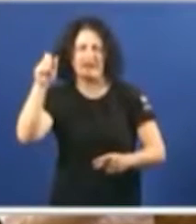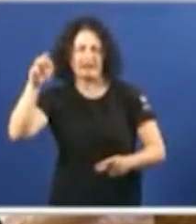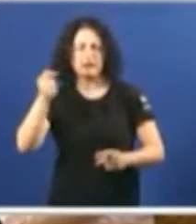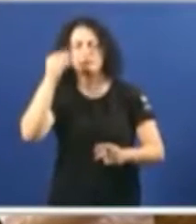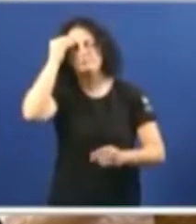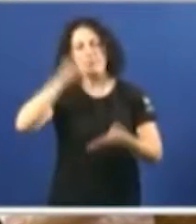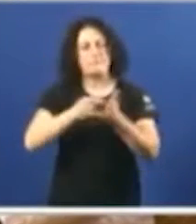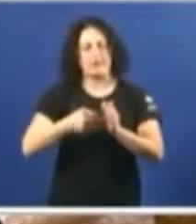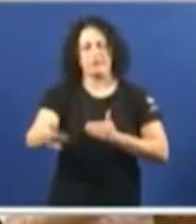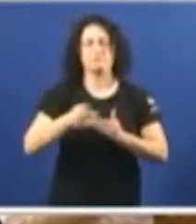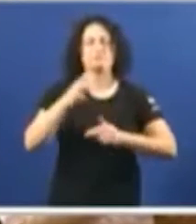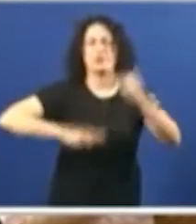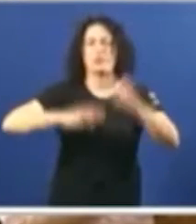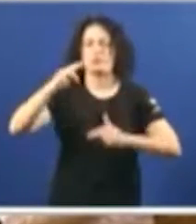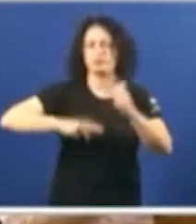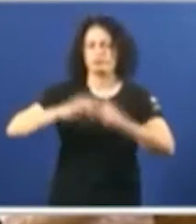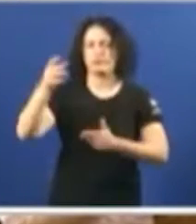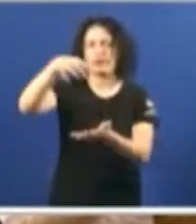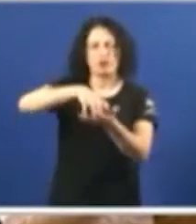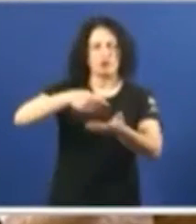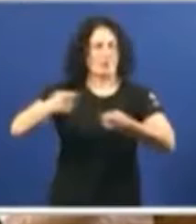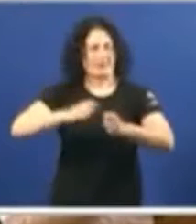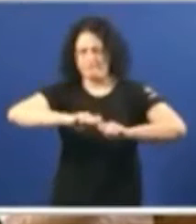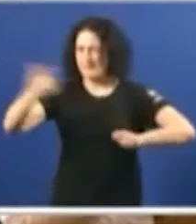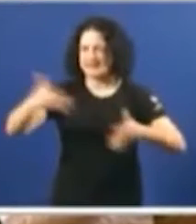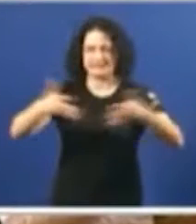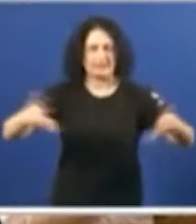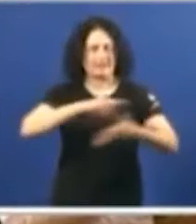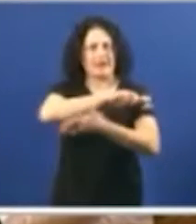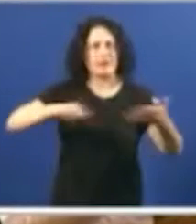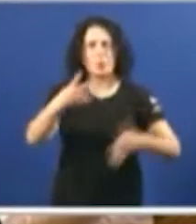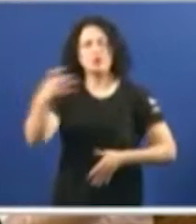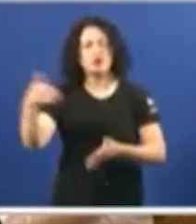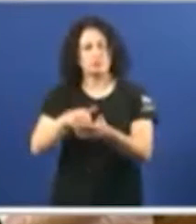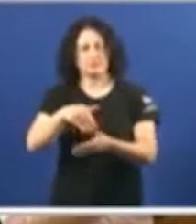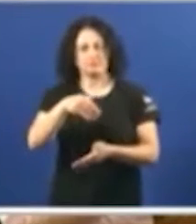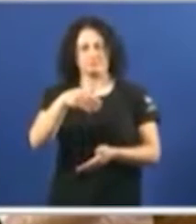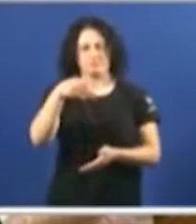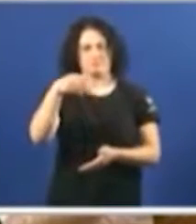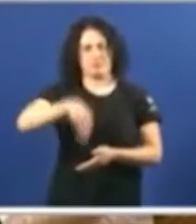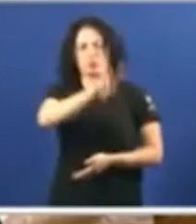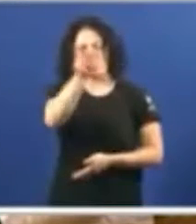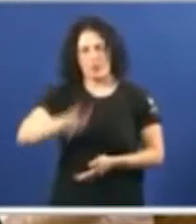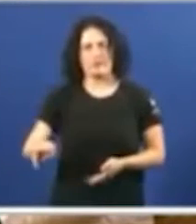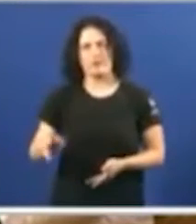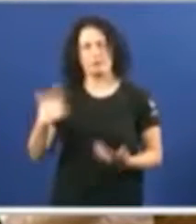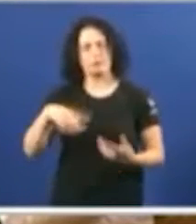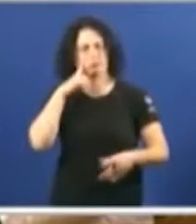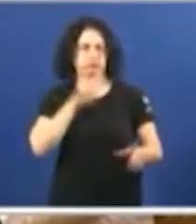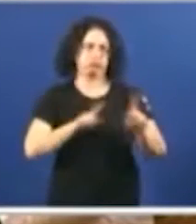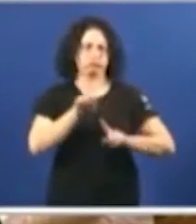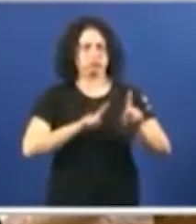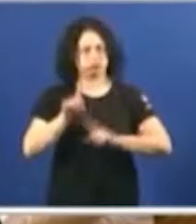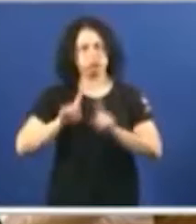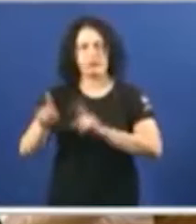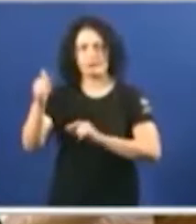Vigo o maior centro comercial de Galicia, con máis de 500.000 metros cuadrados, a pesar da controversia que suscita, de a máis, como sabemos,